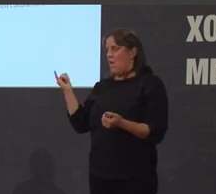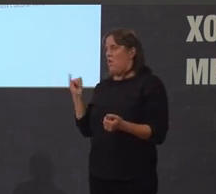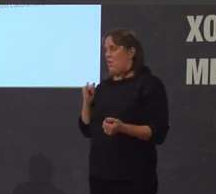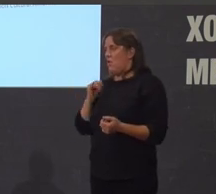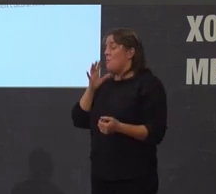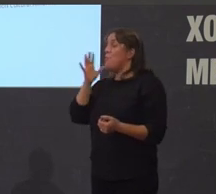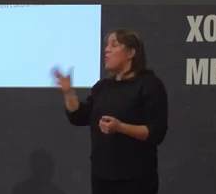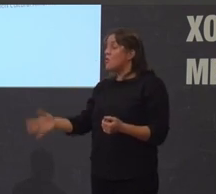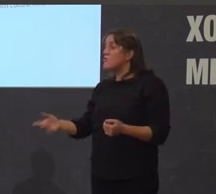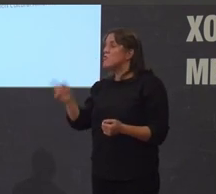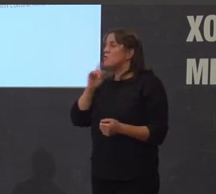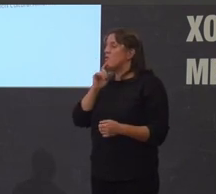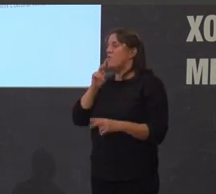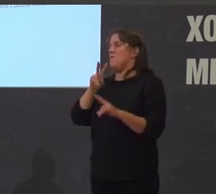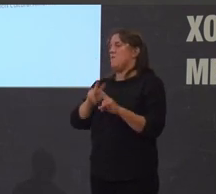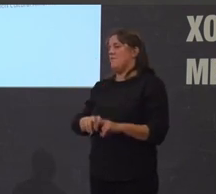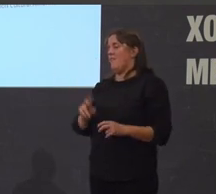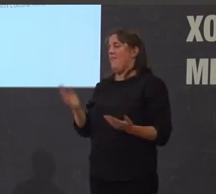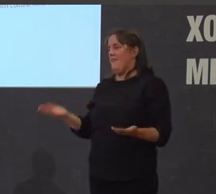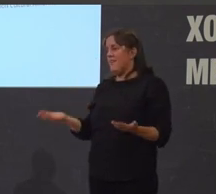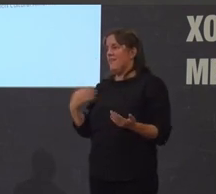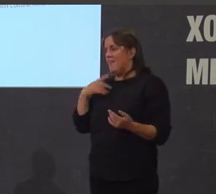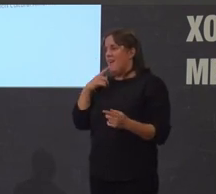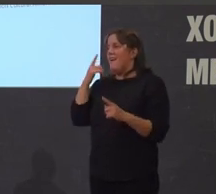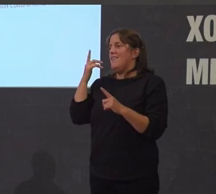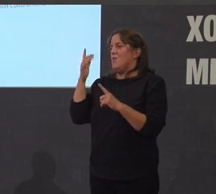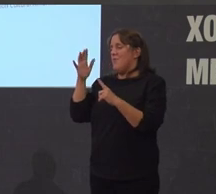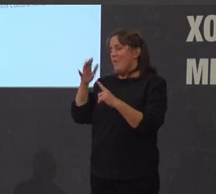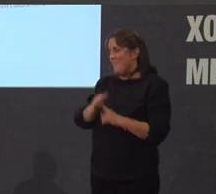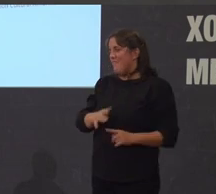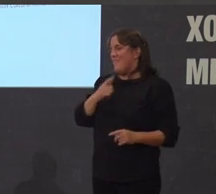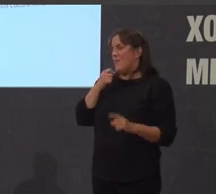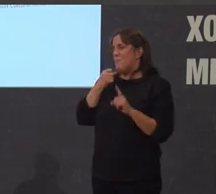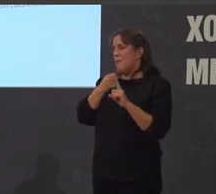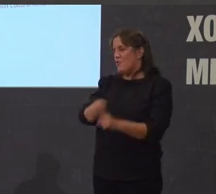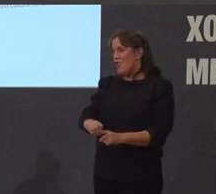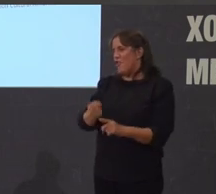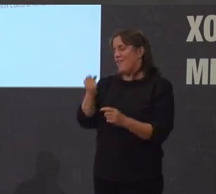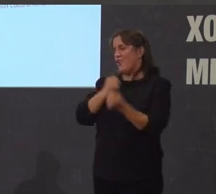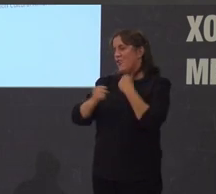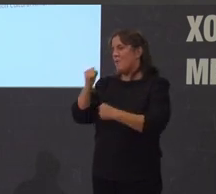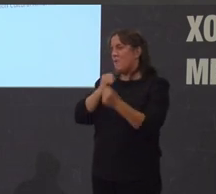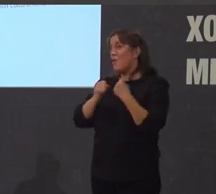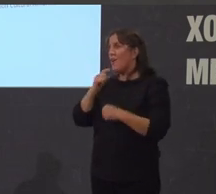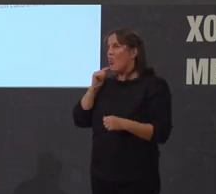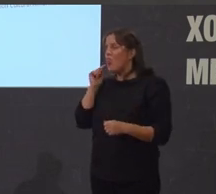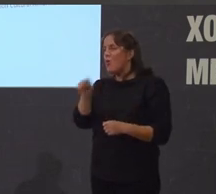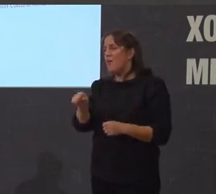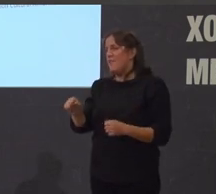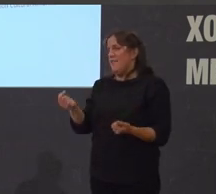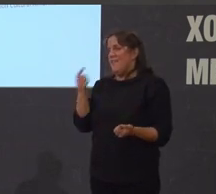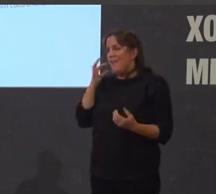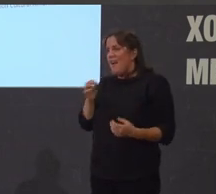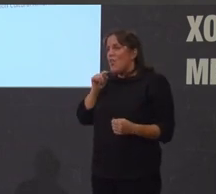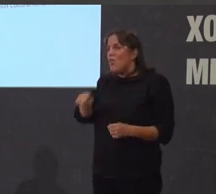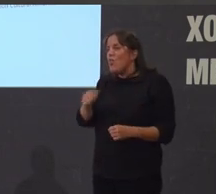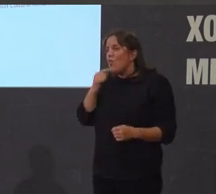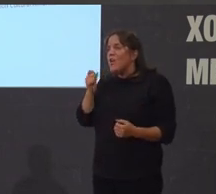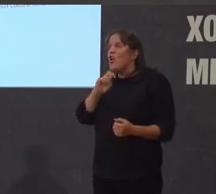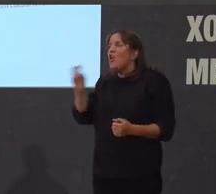ve por eso es tan difícil investigar la represión económica porque a que de verdad le doy que decir los otros aspectos